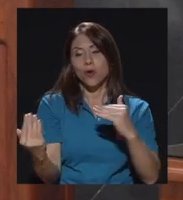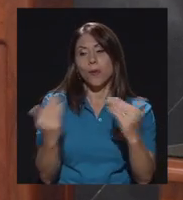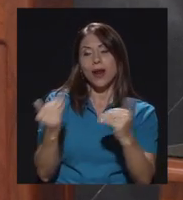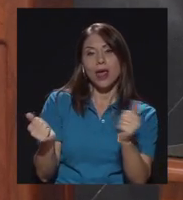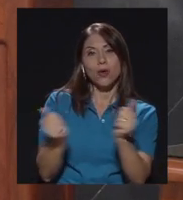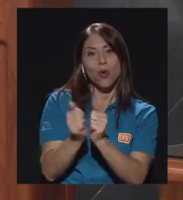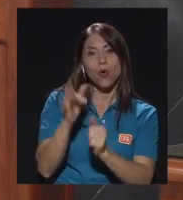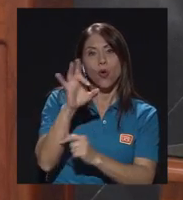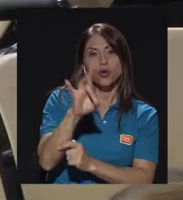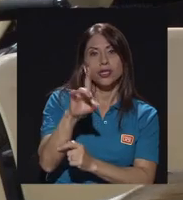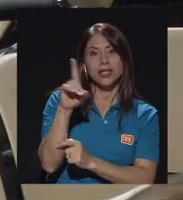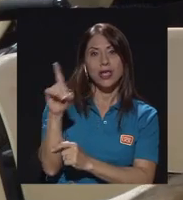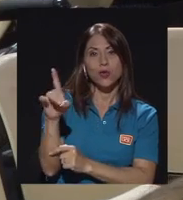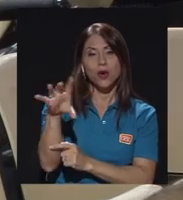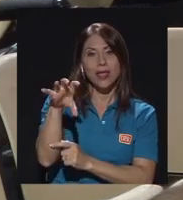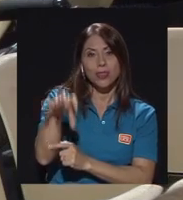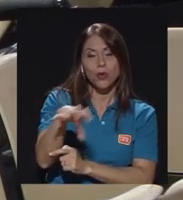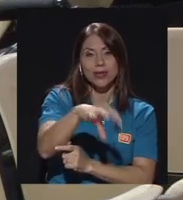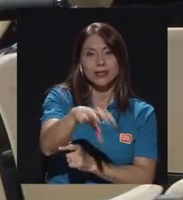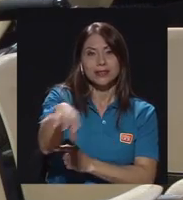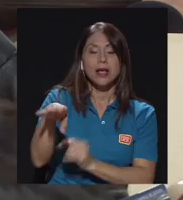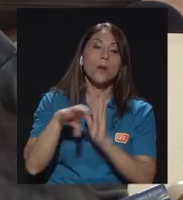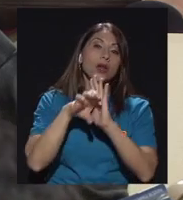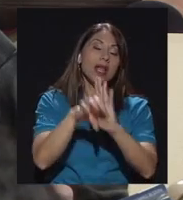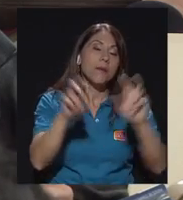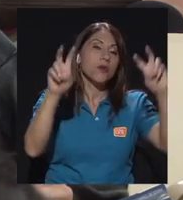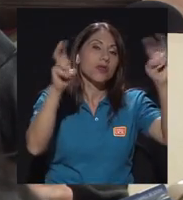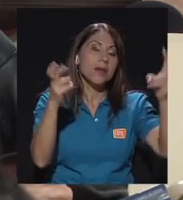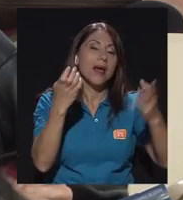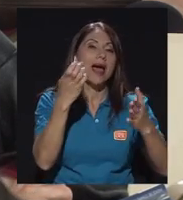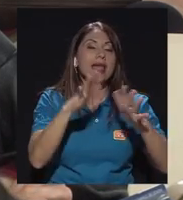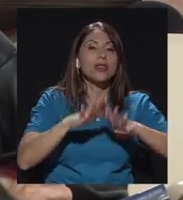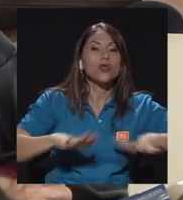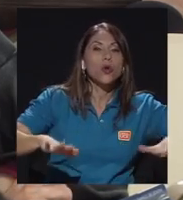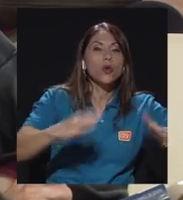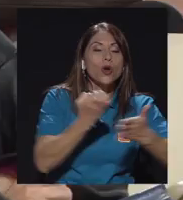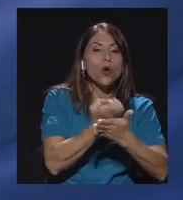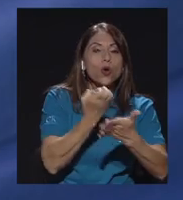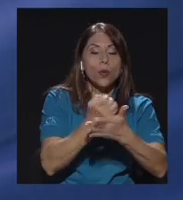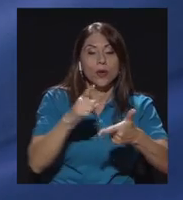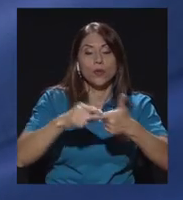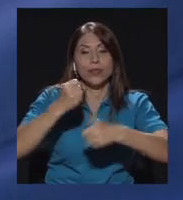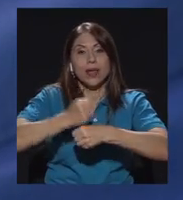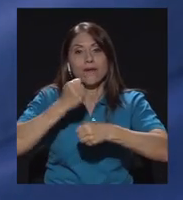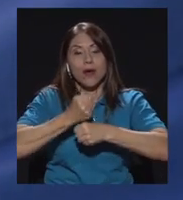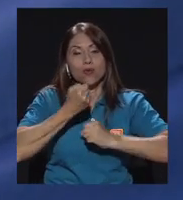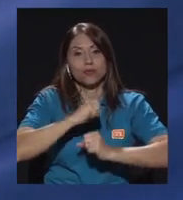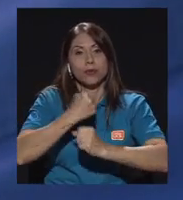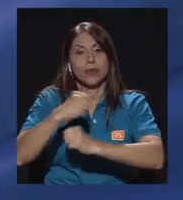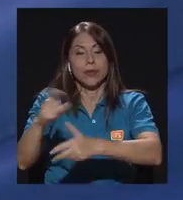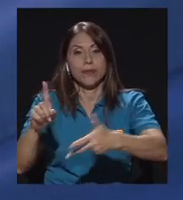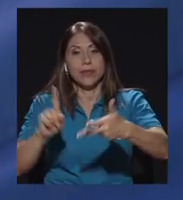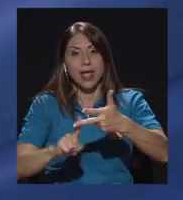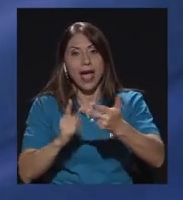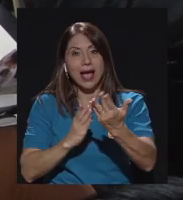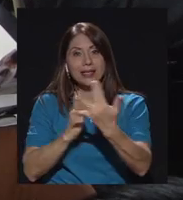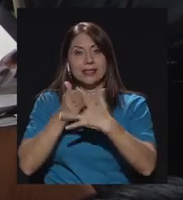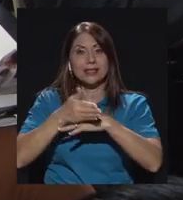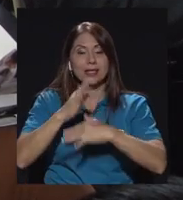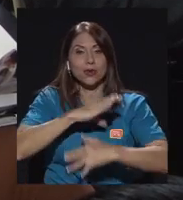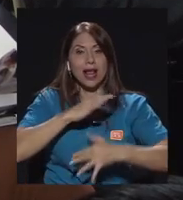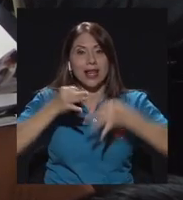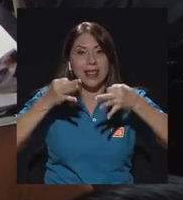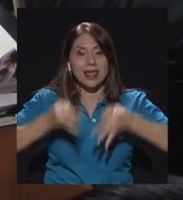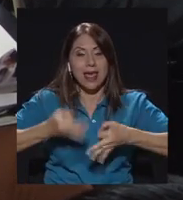cada uno de los pilares, como el entorno económico, el desempeño del gobierno local, el acceso y calidad de la infraestructura,